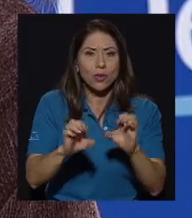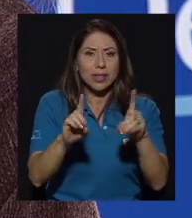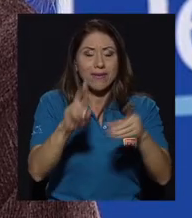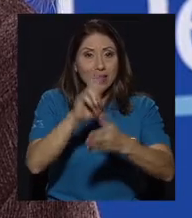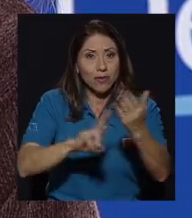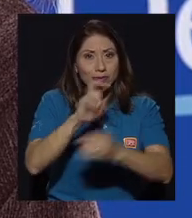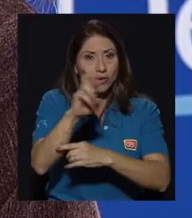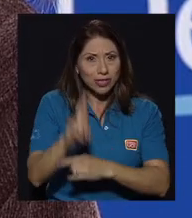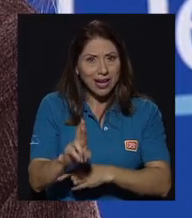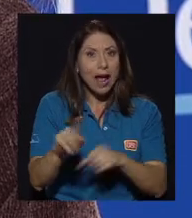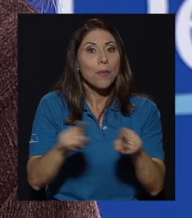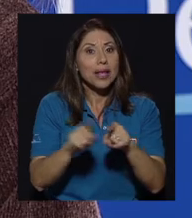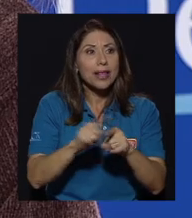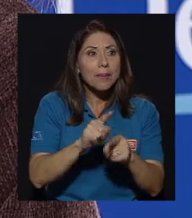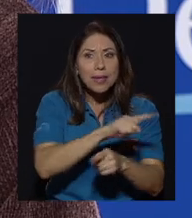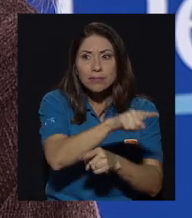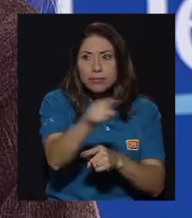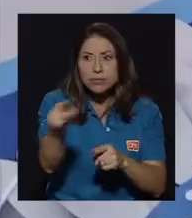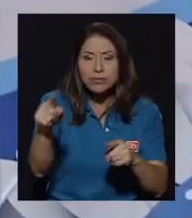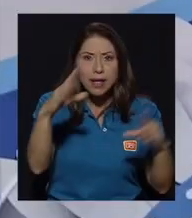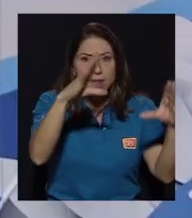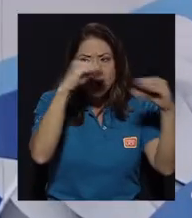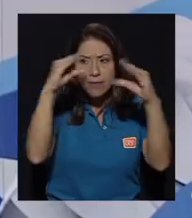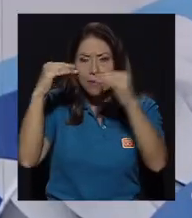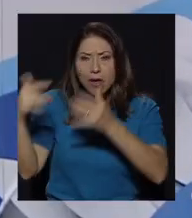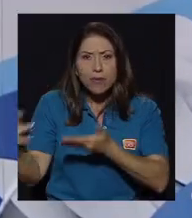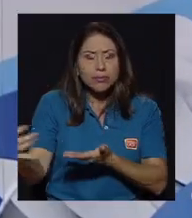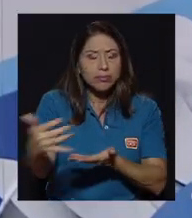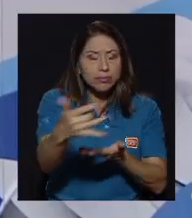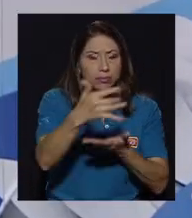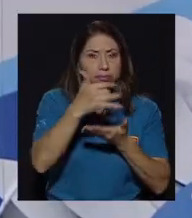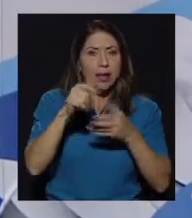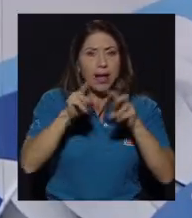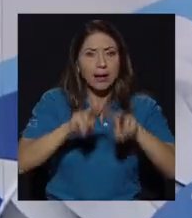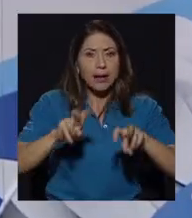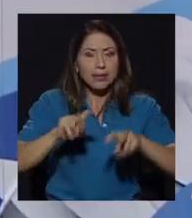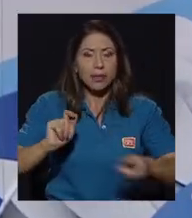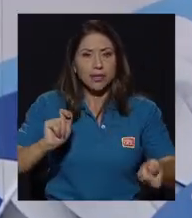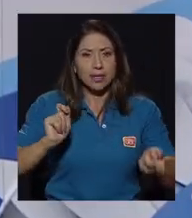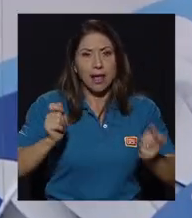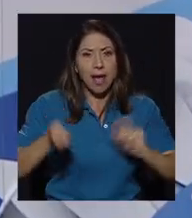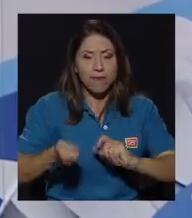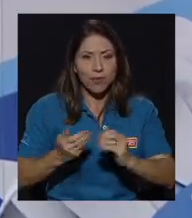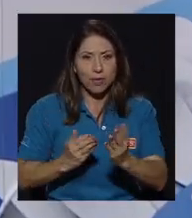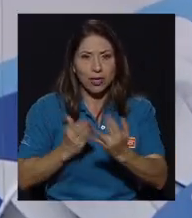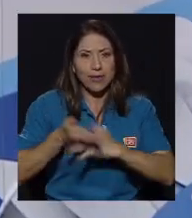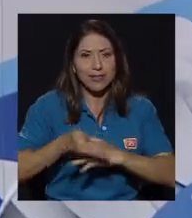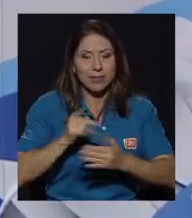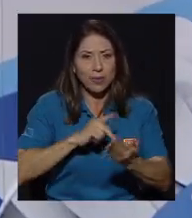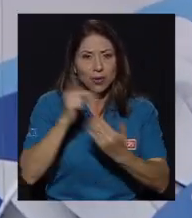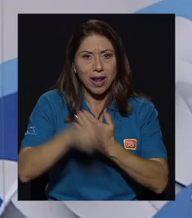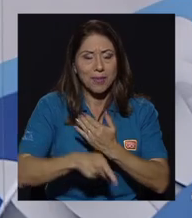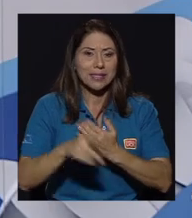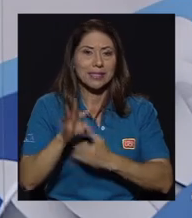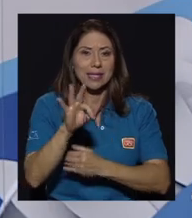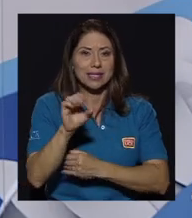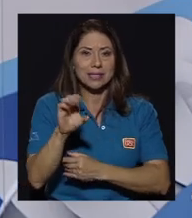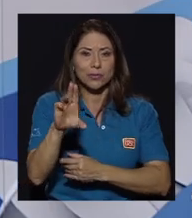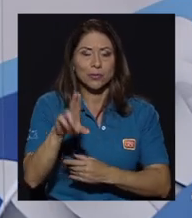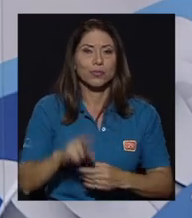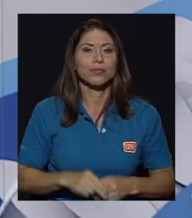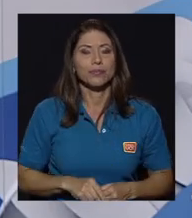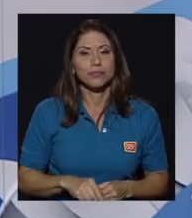tiene la universidad costa rica porque también se nutre de esos saberes digamos que son analizados y transformados a través de estos programas de